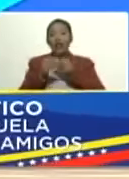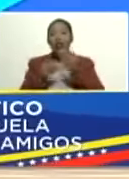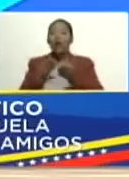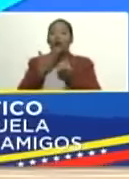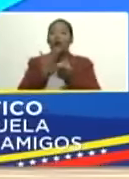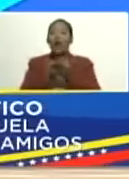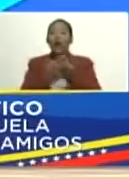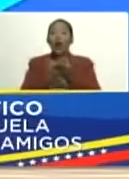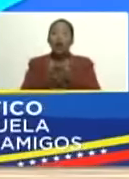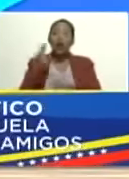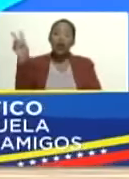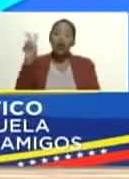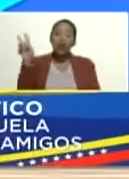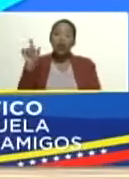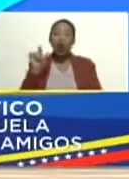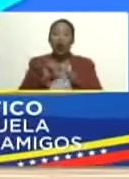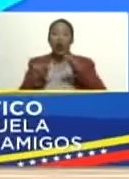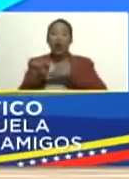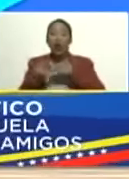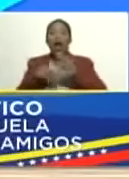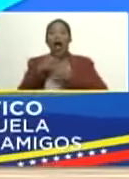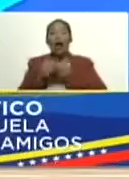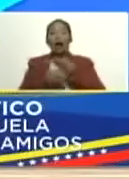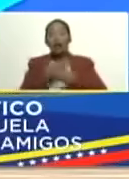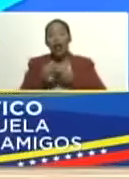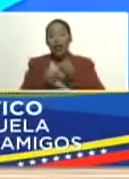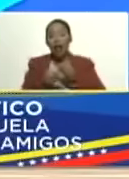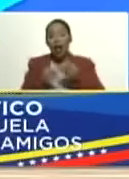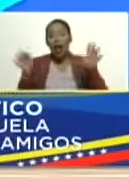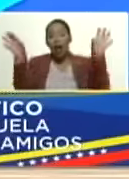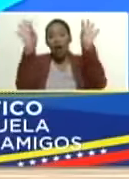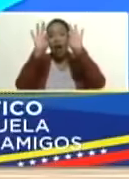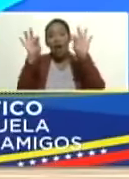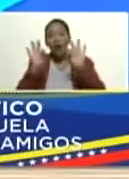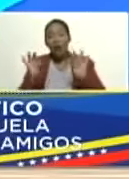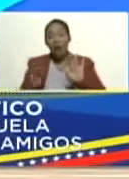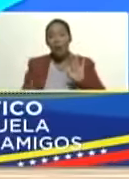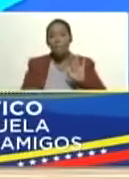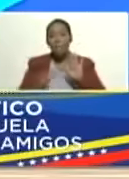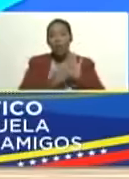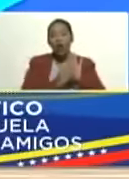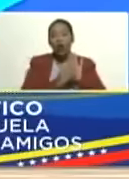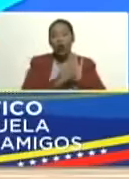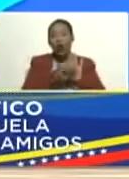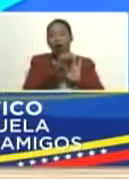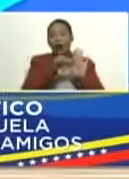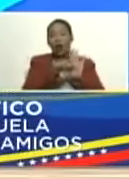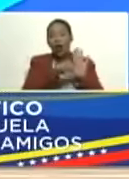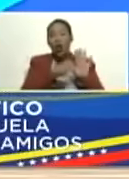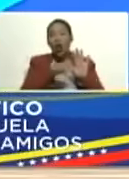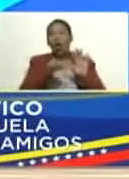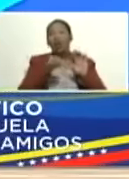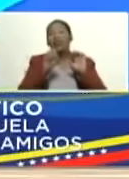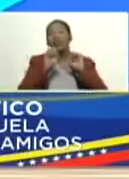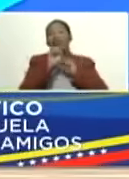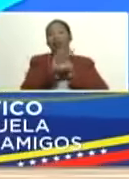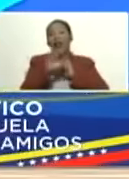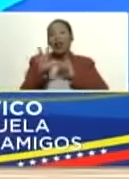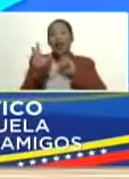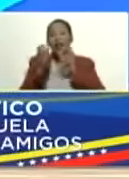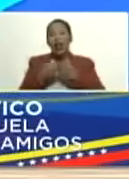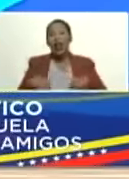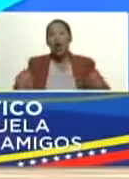a Venezuela y a Guyana tomar el mecanismo establecido en el artículo 33 de la Carta de Naciones